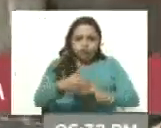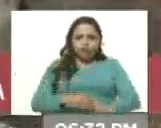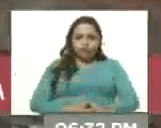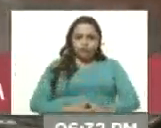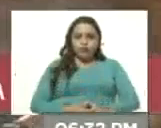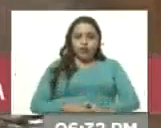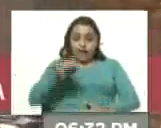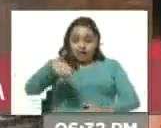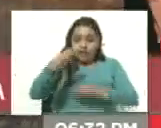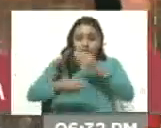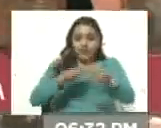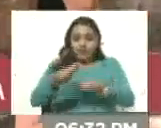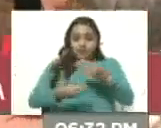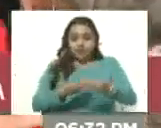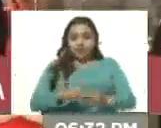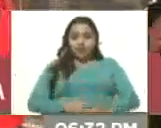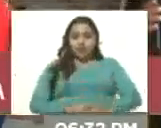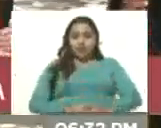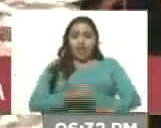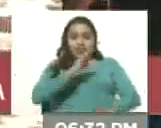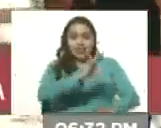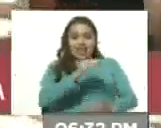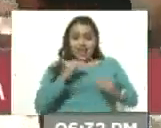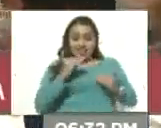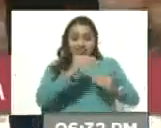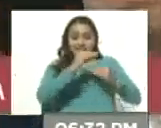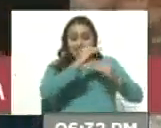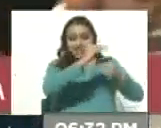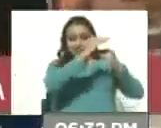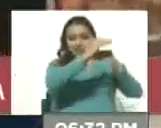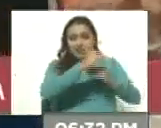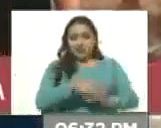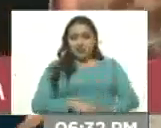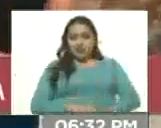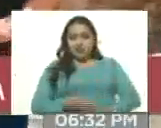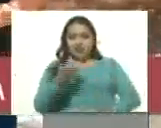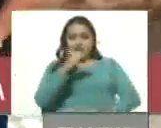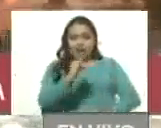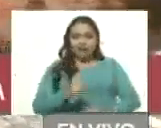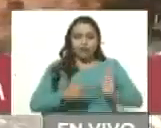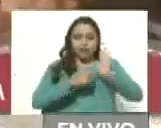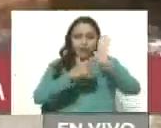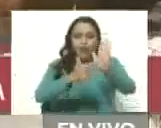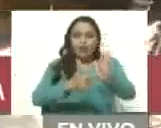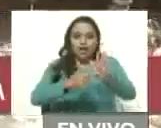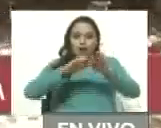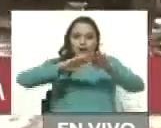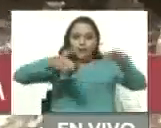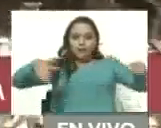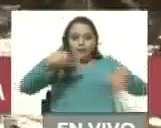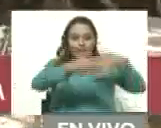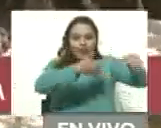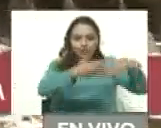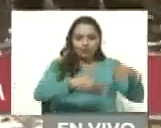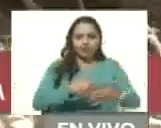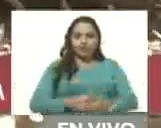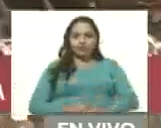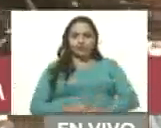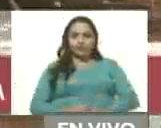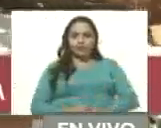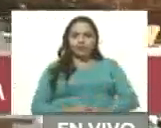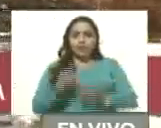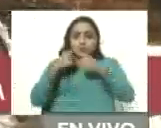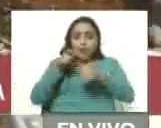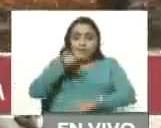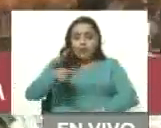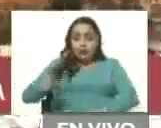vamos a hacer una construcción que va a tener 3 mm o sea que vamos a tener esta vista hacia el mar pero en la persona que